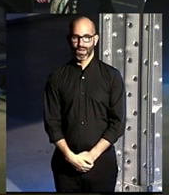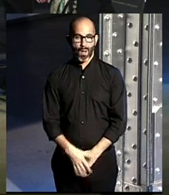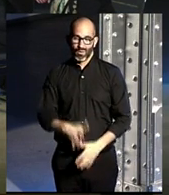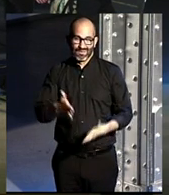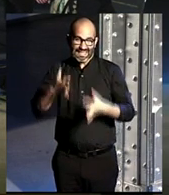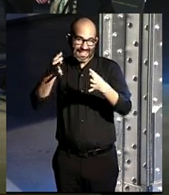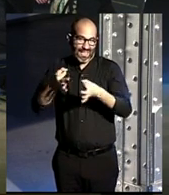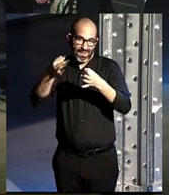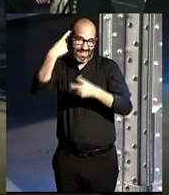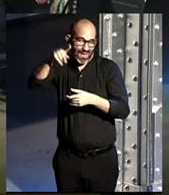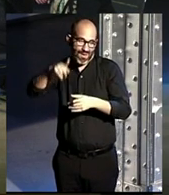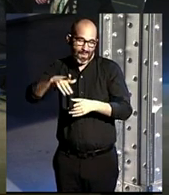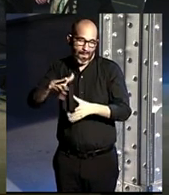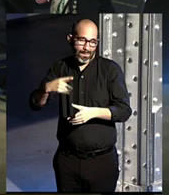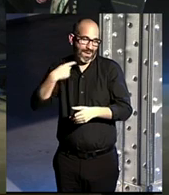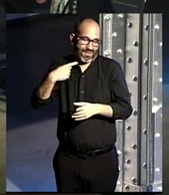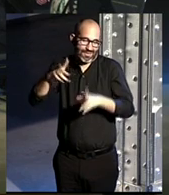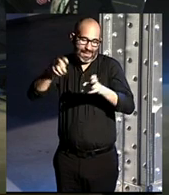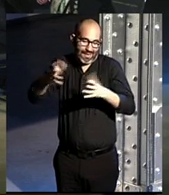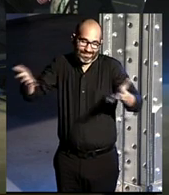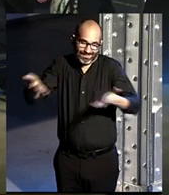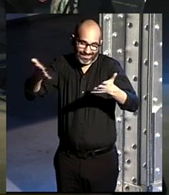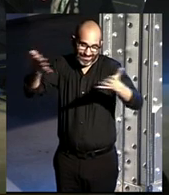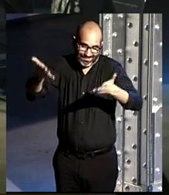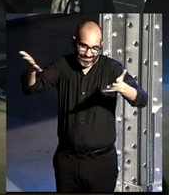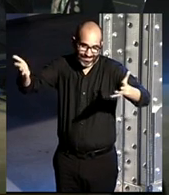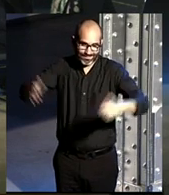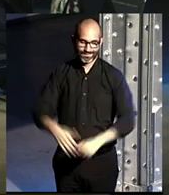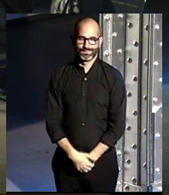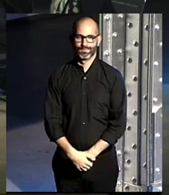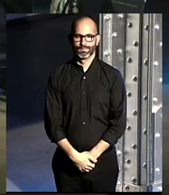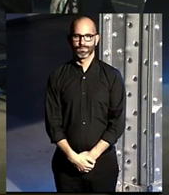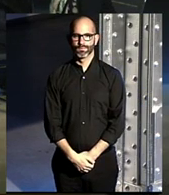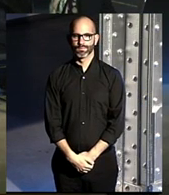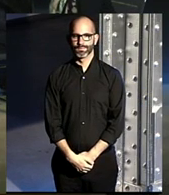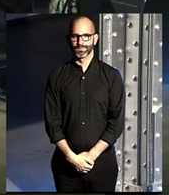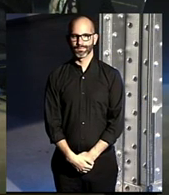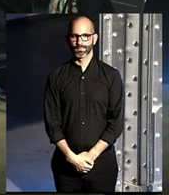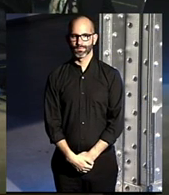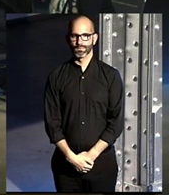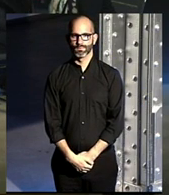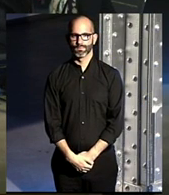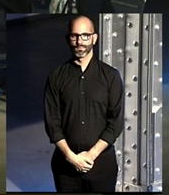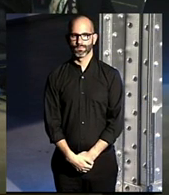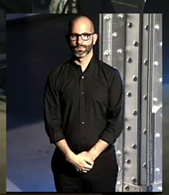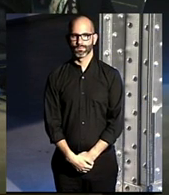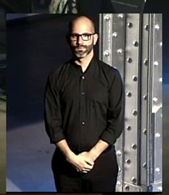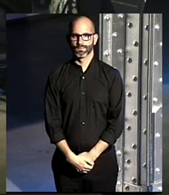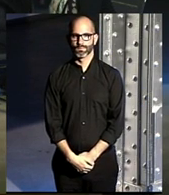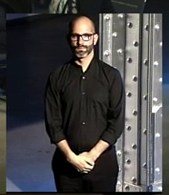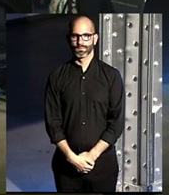evidence. And it's quite possible that, if the case went to